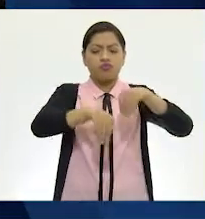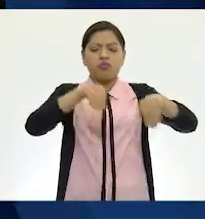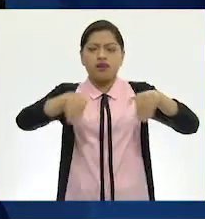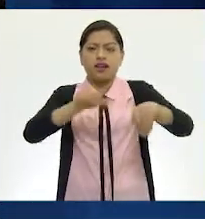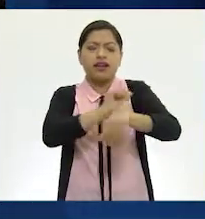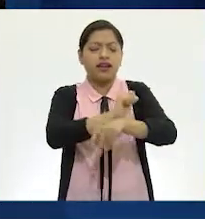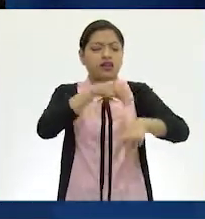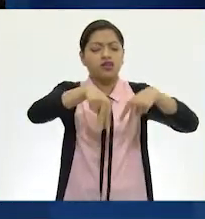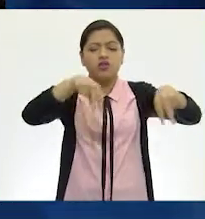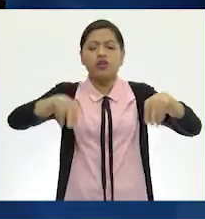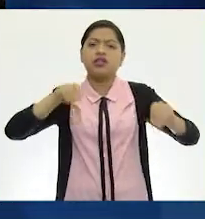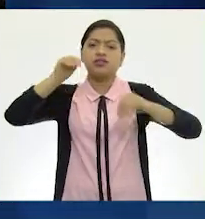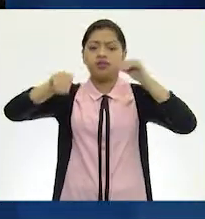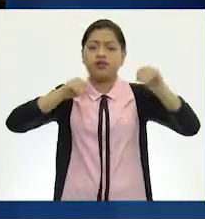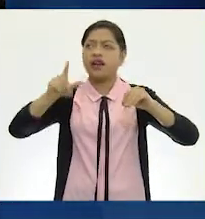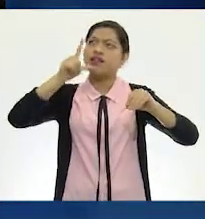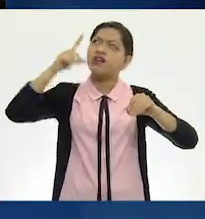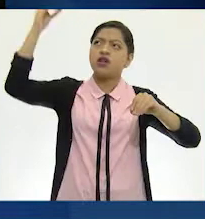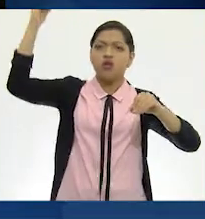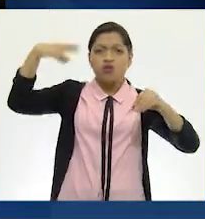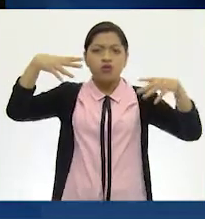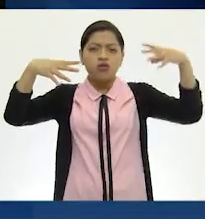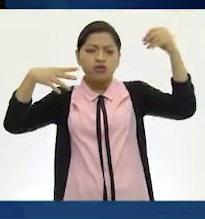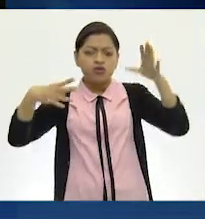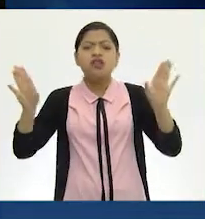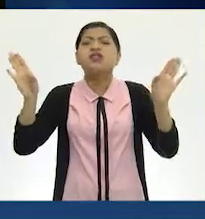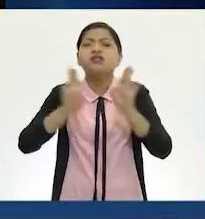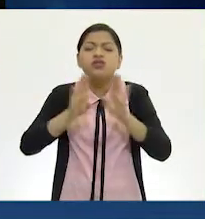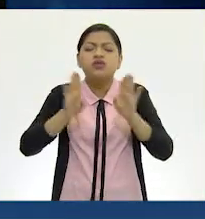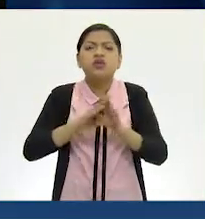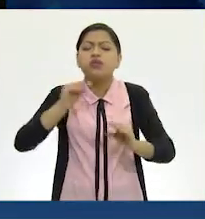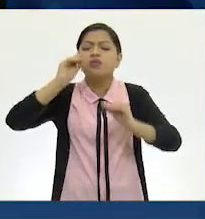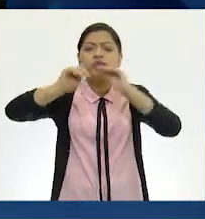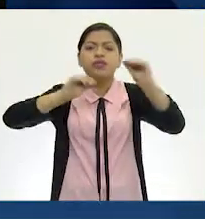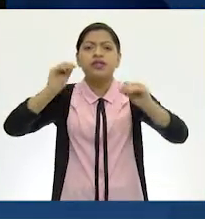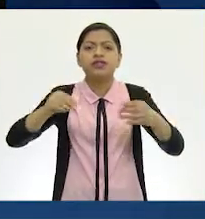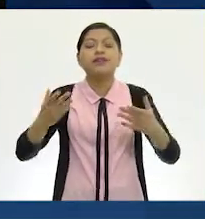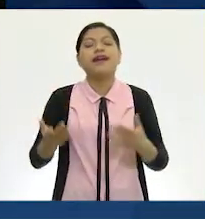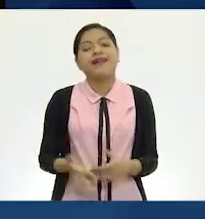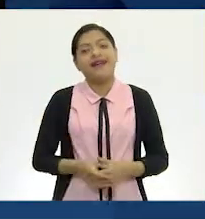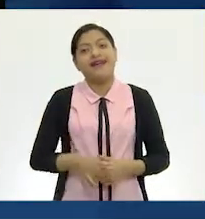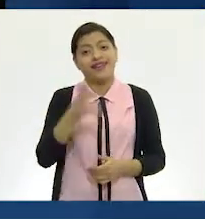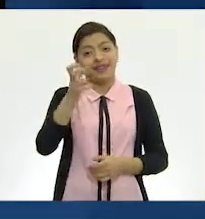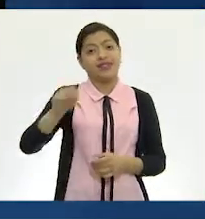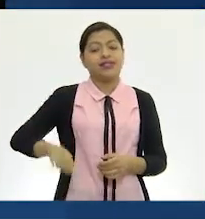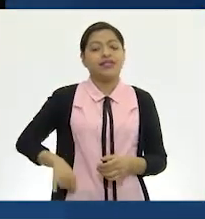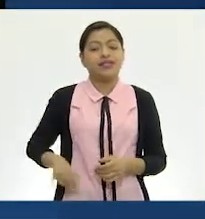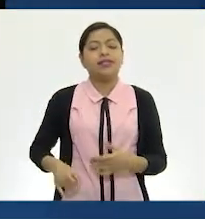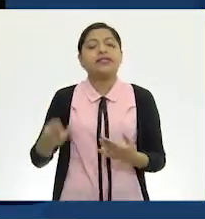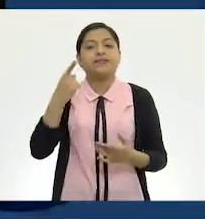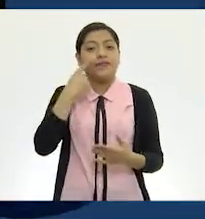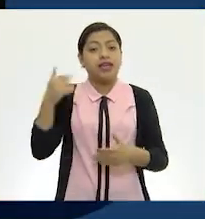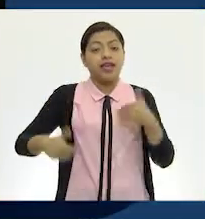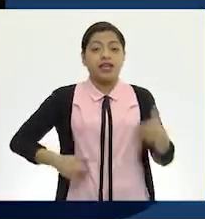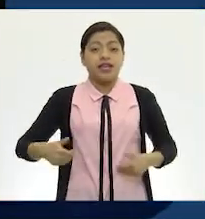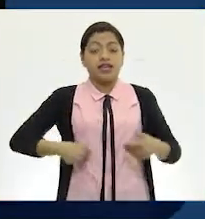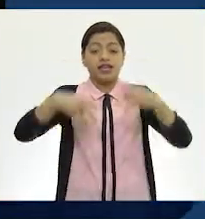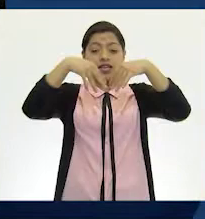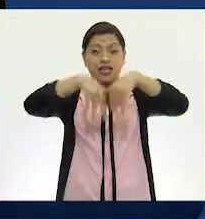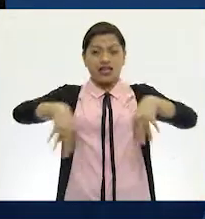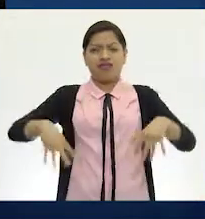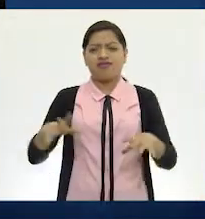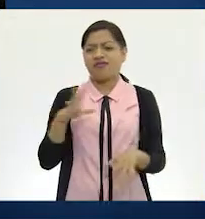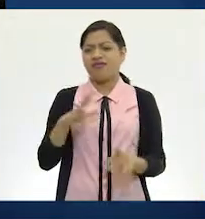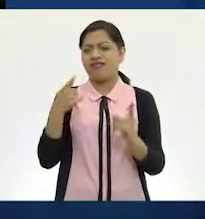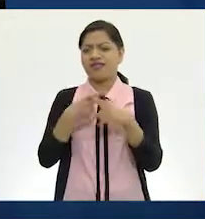cómo es que lo, uh-huh, transformaste con las luces. Uh-huh. Eso fue muy interesante. Claro, hay pues en el teatro muchas opciones, ¿no?, para